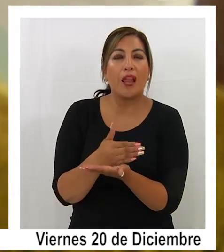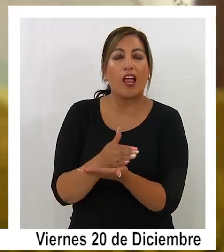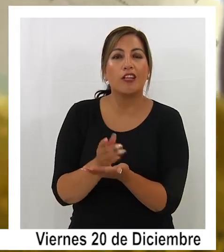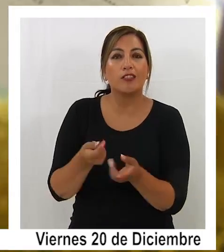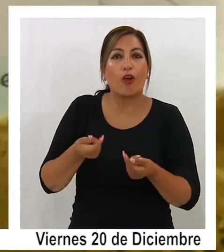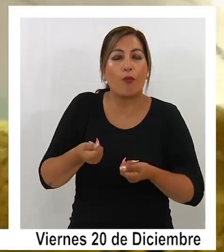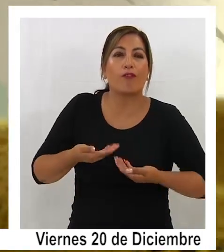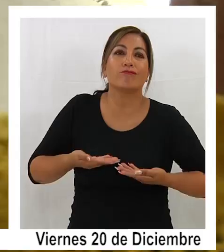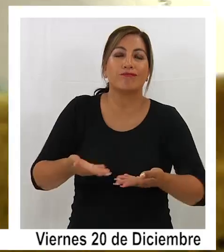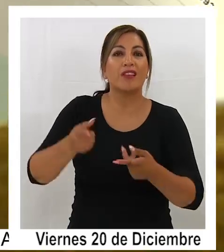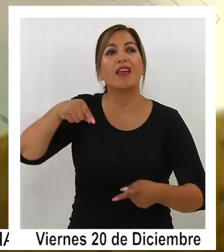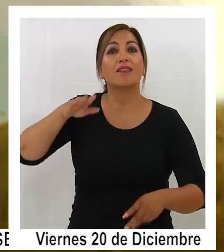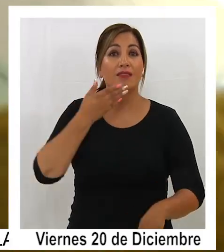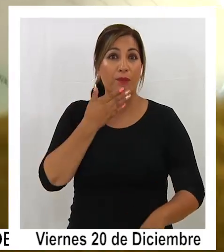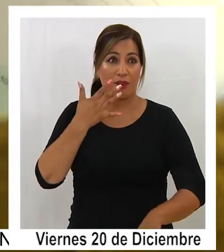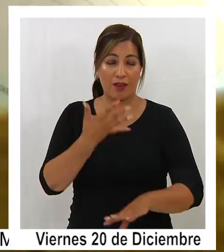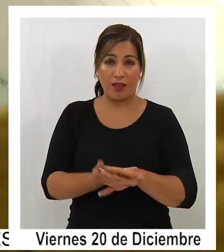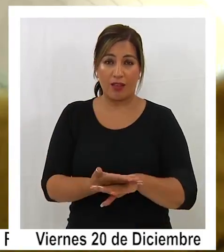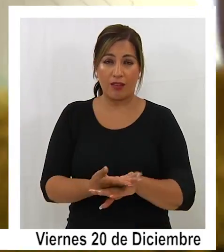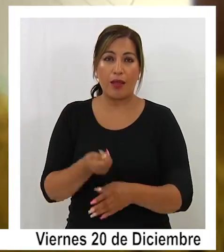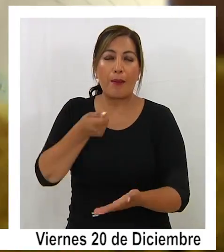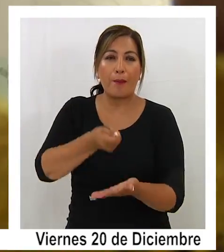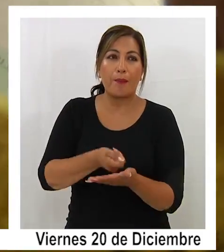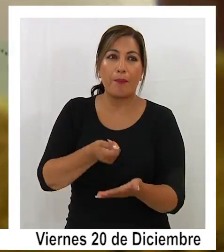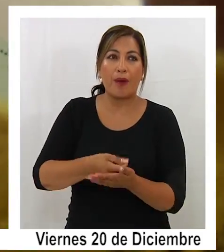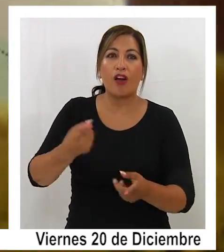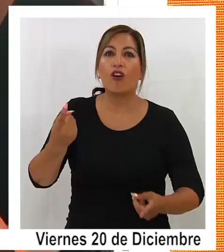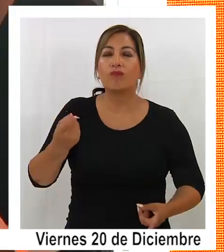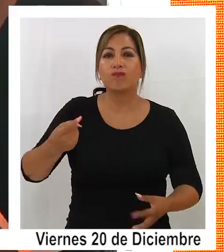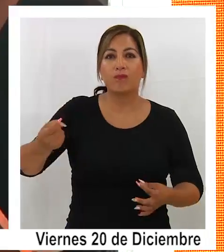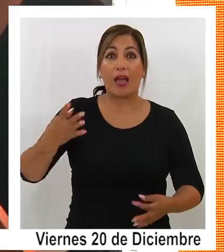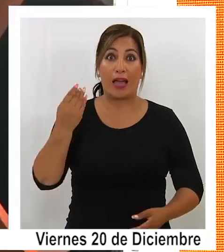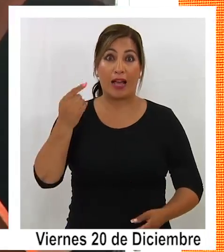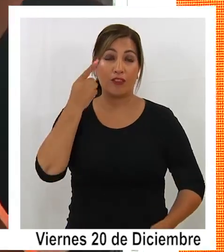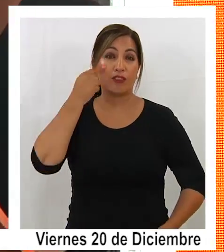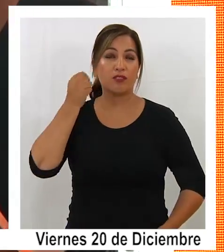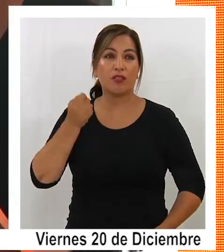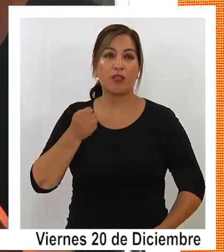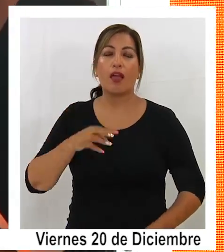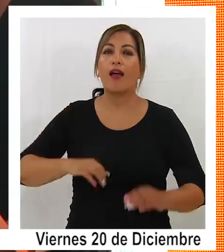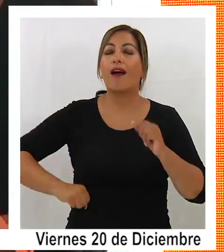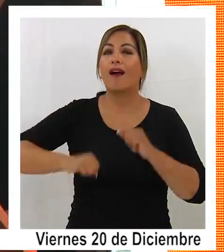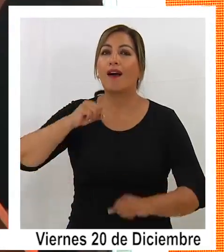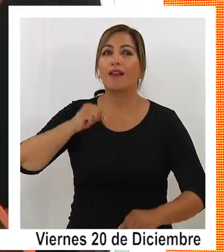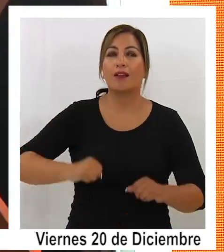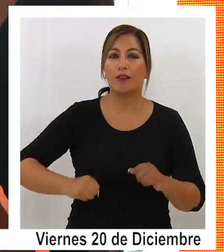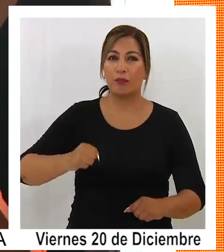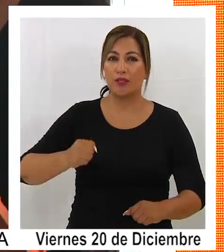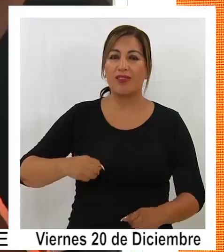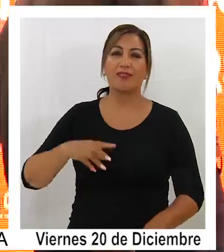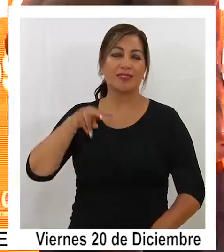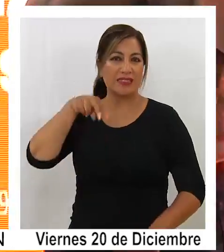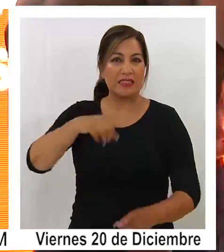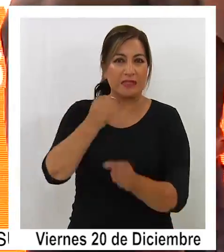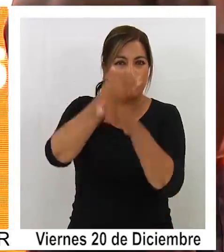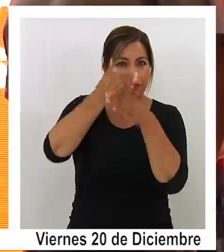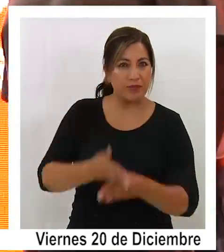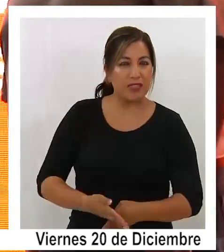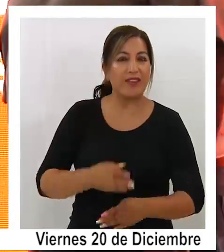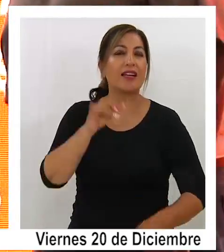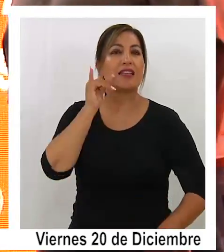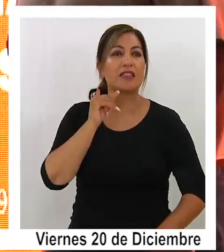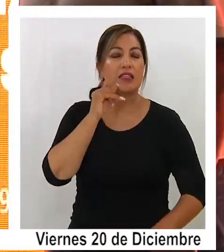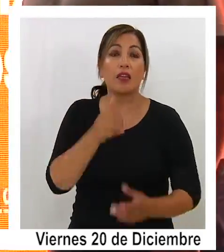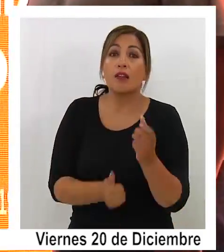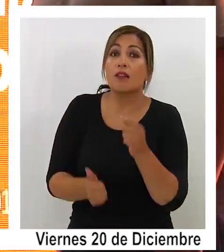plan de reactivación económica contempla además el pago de facturas a 14 días a las pymes con casa matriz en la región,